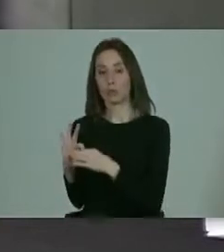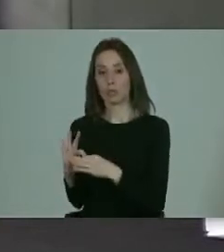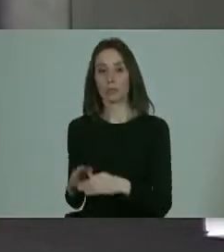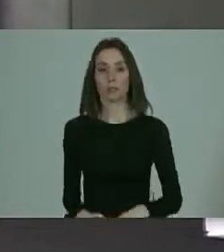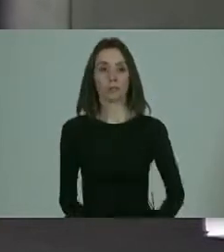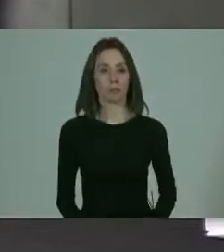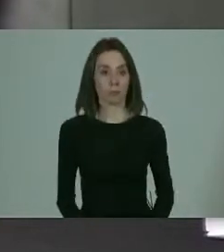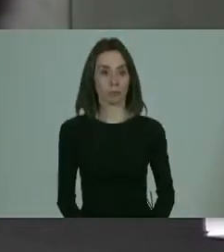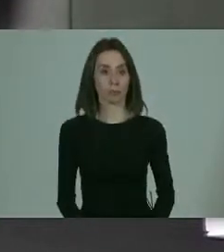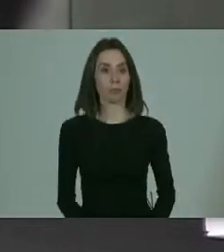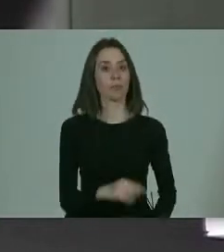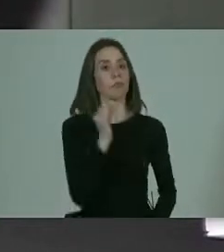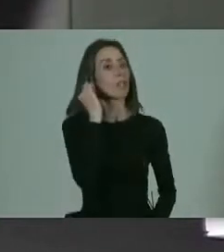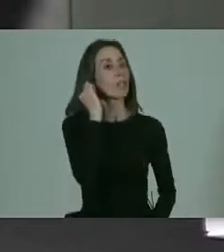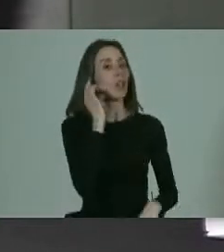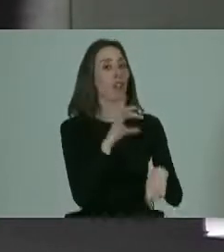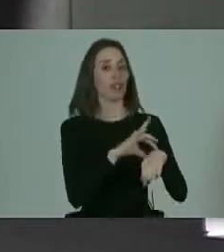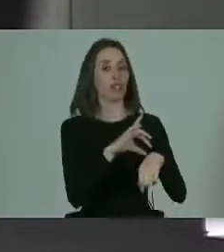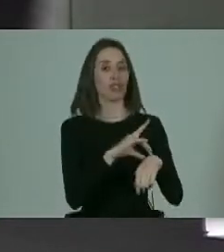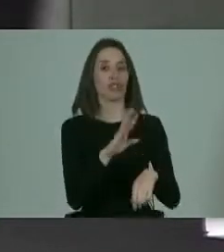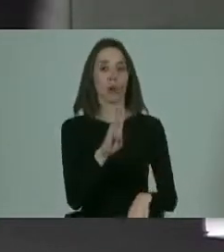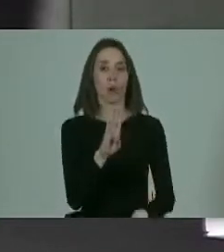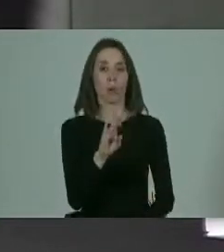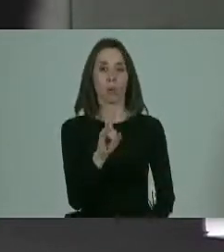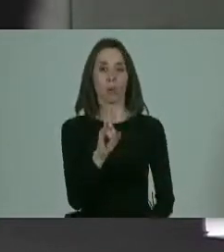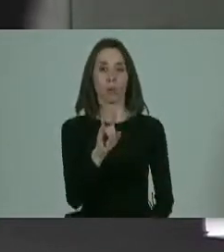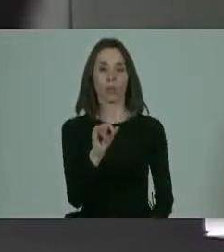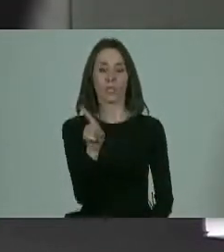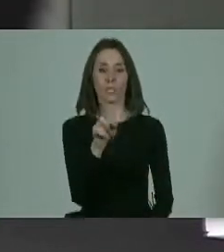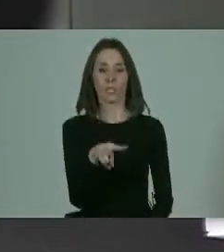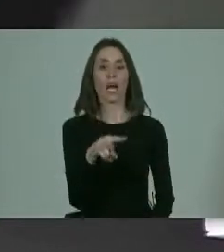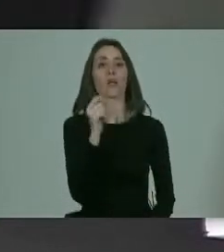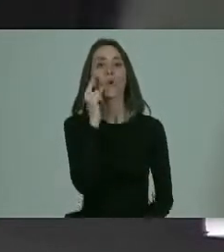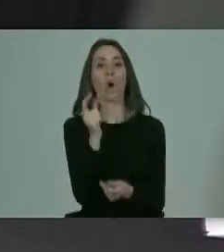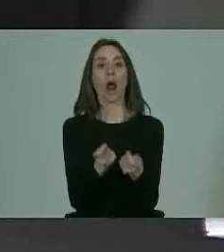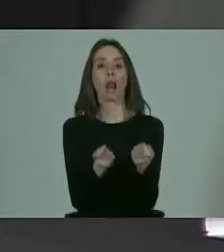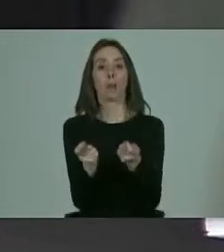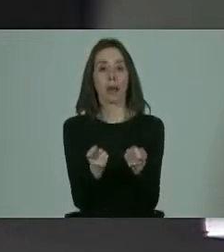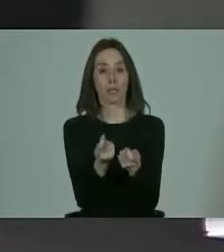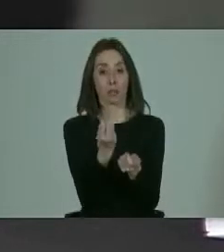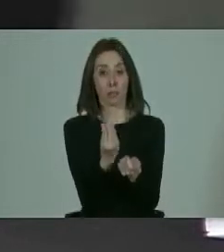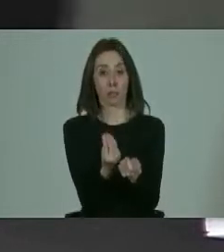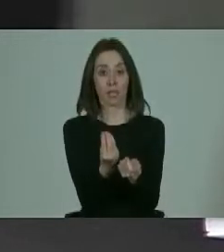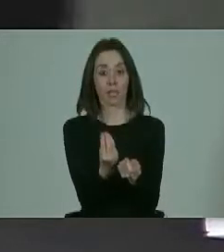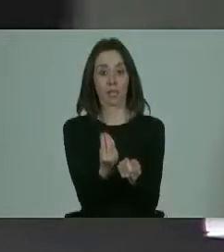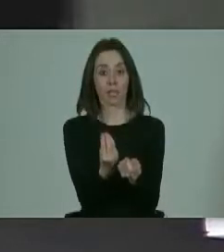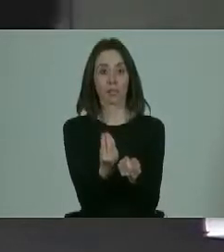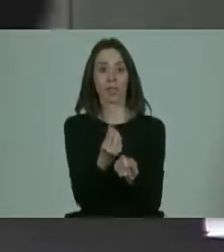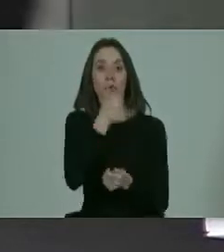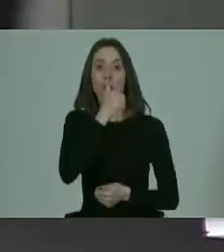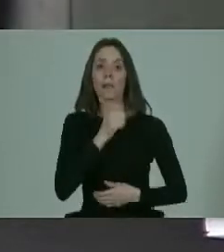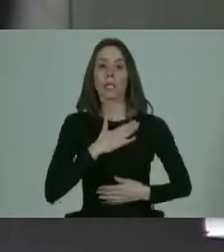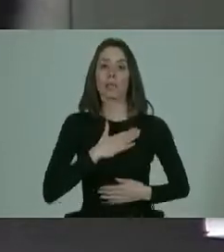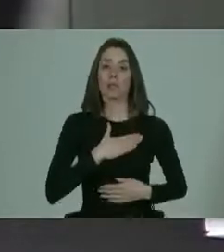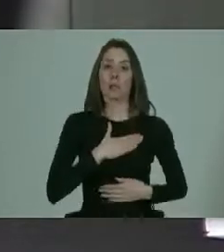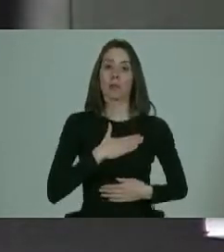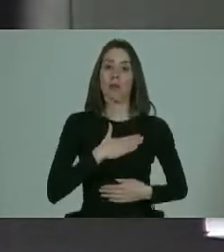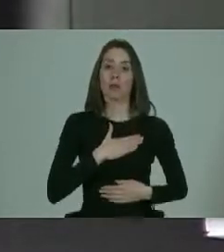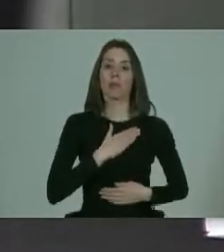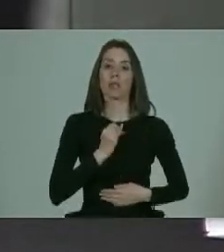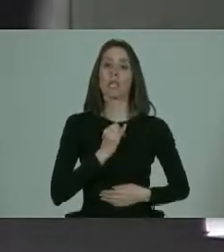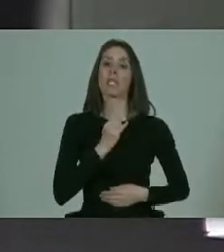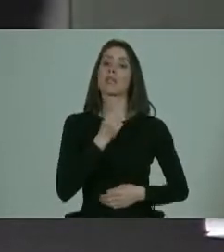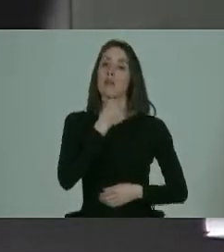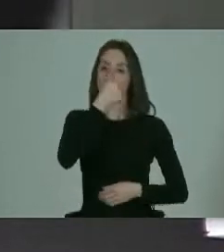doctor wissam cuál es el manejo apropiado de la intimidad y la confidencialidad